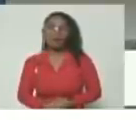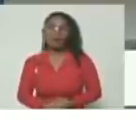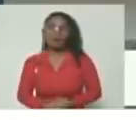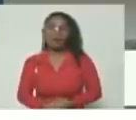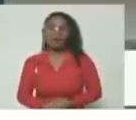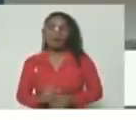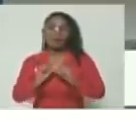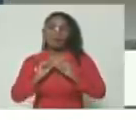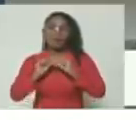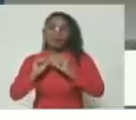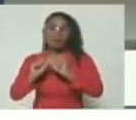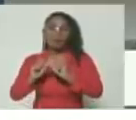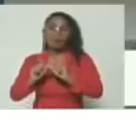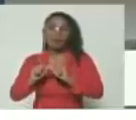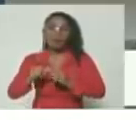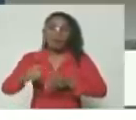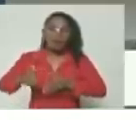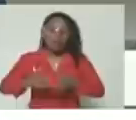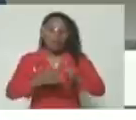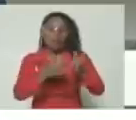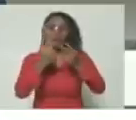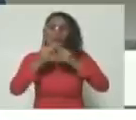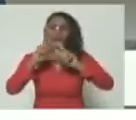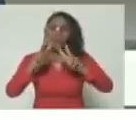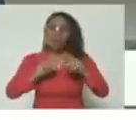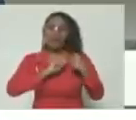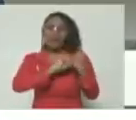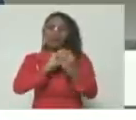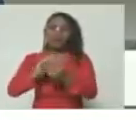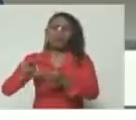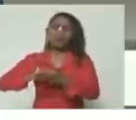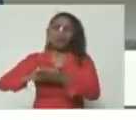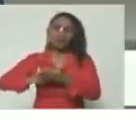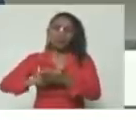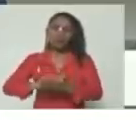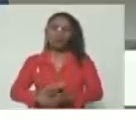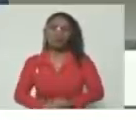se mantengan en el camino de la paz, del diálogo y de la reconciliación.